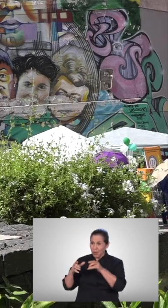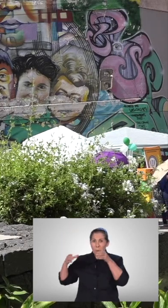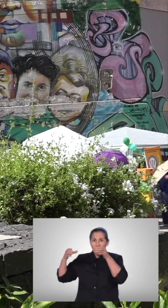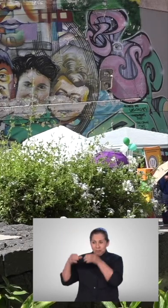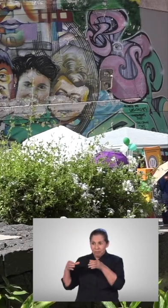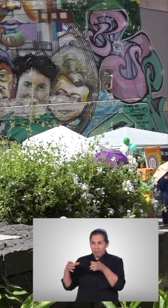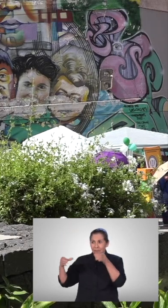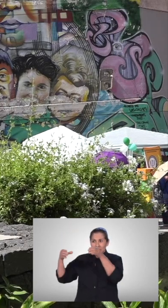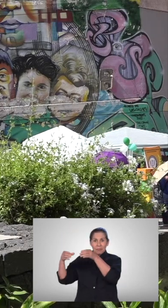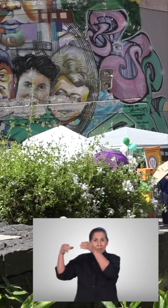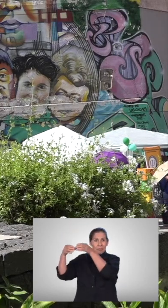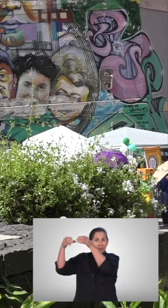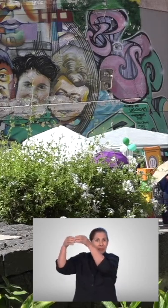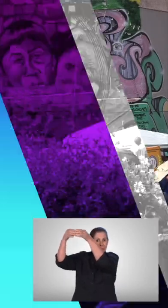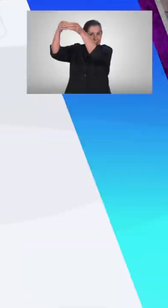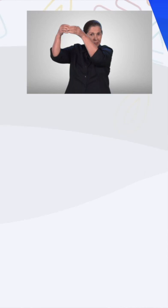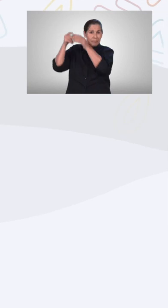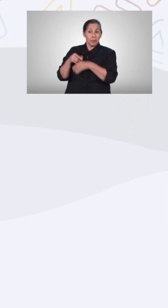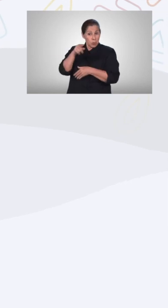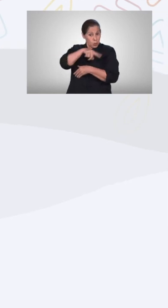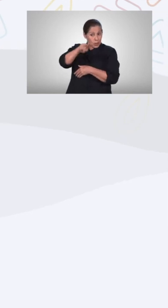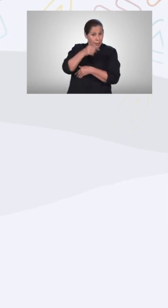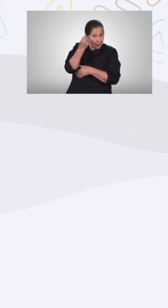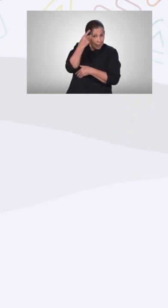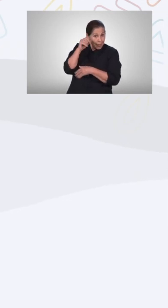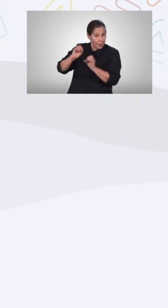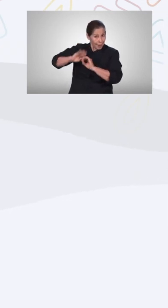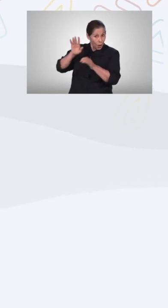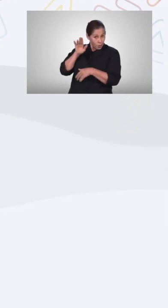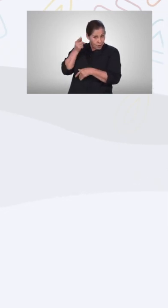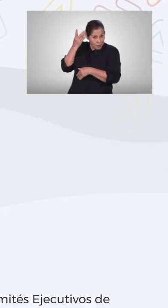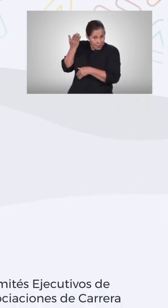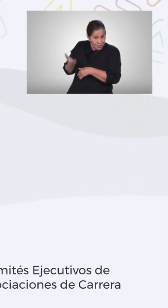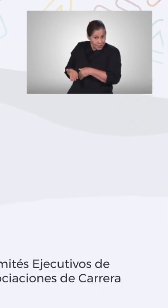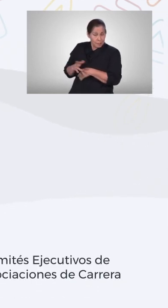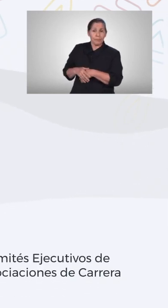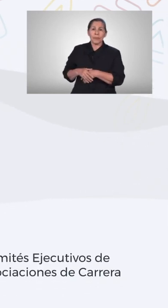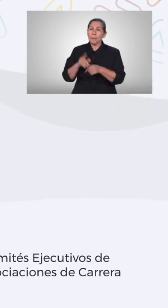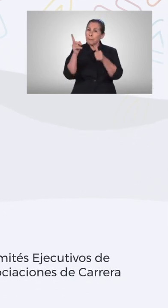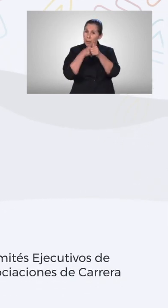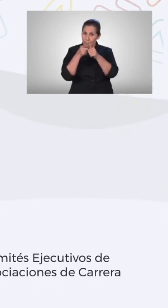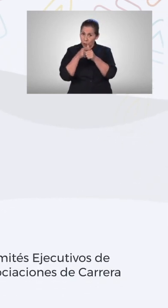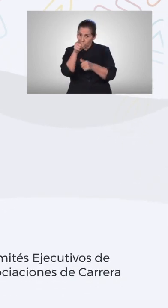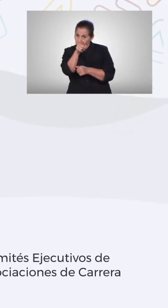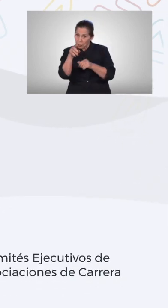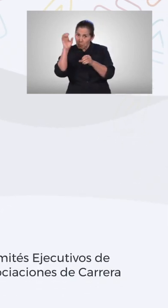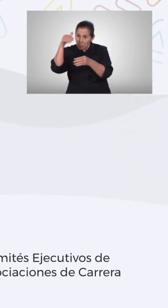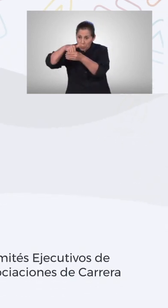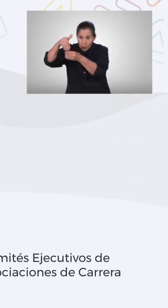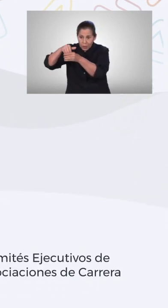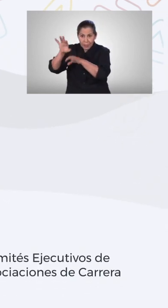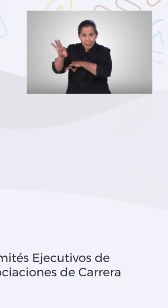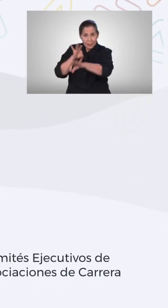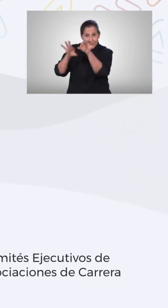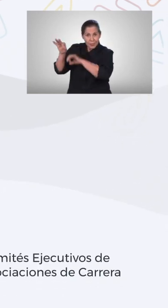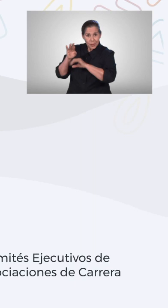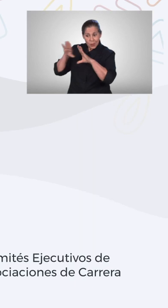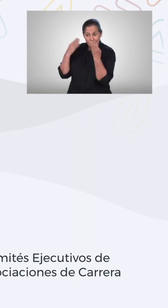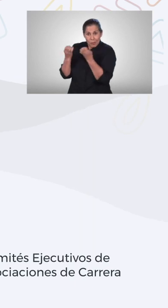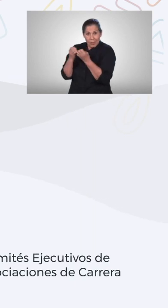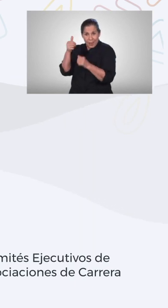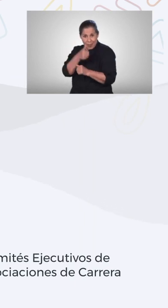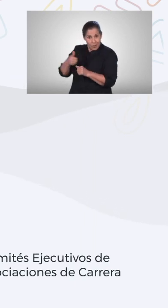clara al momento de ejercer tu voto en primer lugar podrás elegir los comités ejecutivos de asociaciones de carreras